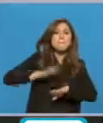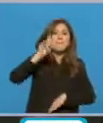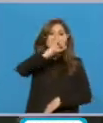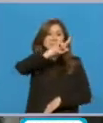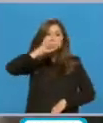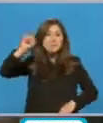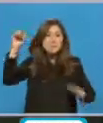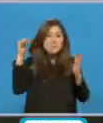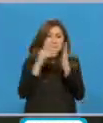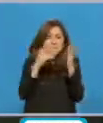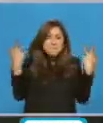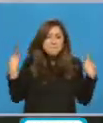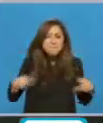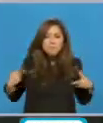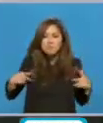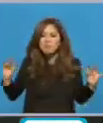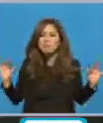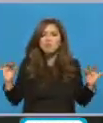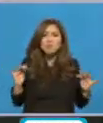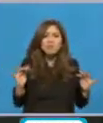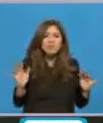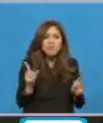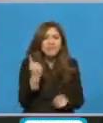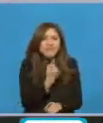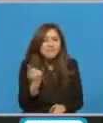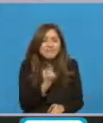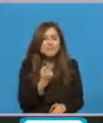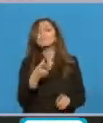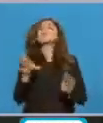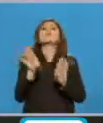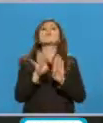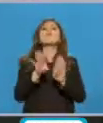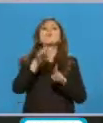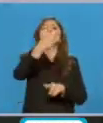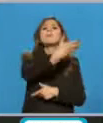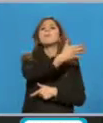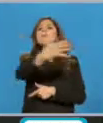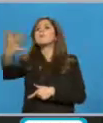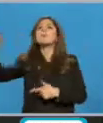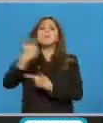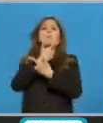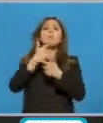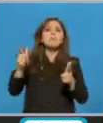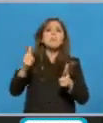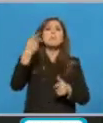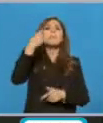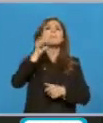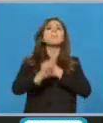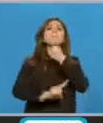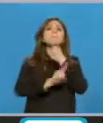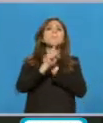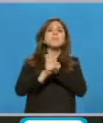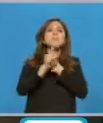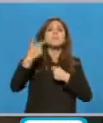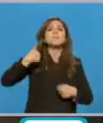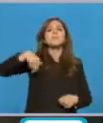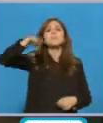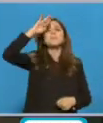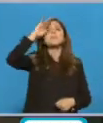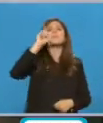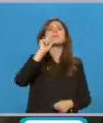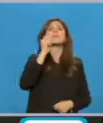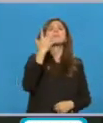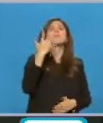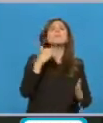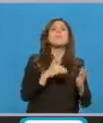para personas. albergar tanta persona? Pues era Es que era al en aire un libre, campo, ¿no? era al aire libre, y el problema fue que evidentemente ellos esperaban 25,000, cuando